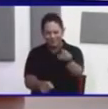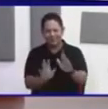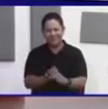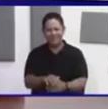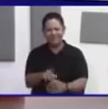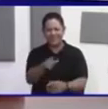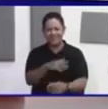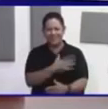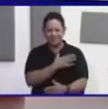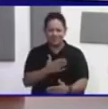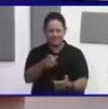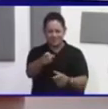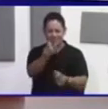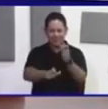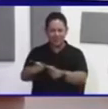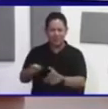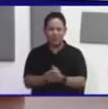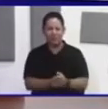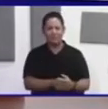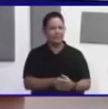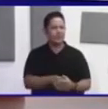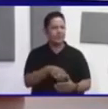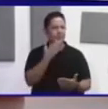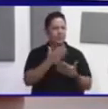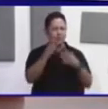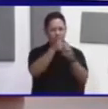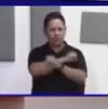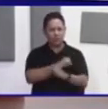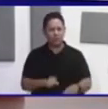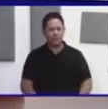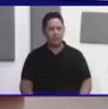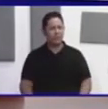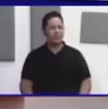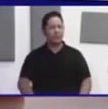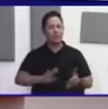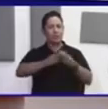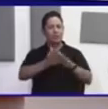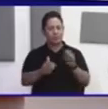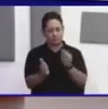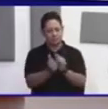a quienes lo necesitamos. Mi coronel Urquijo, muy buenas noches, la comunidad está de su lado.